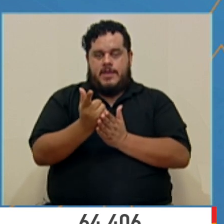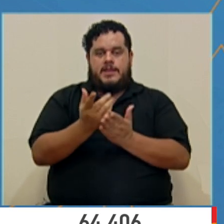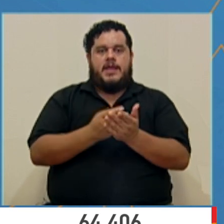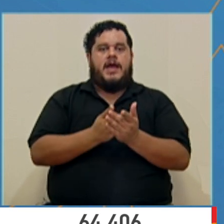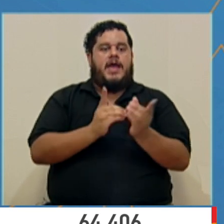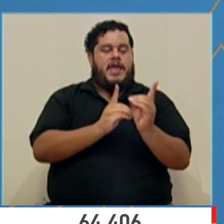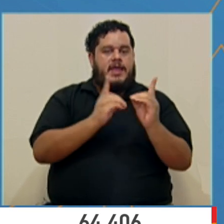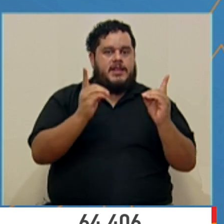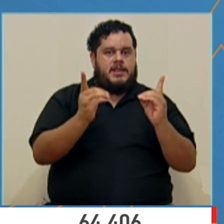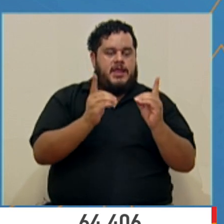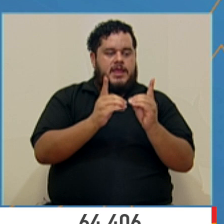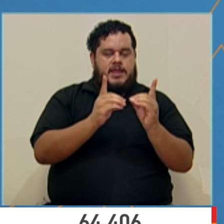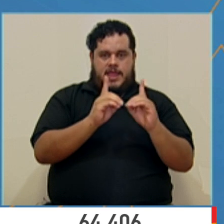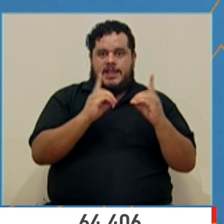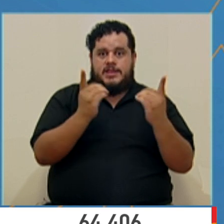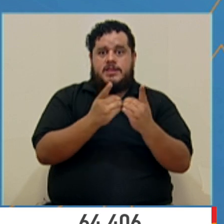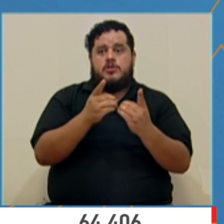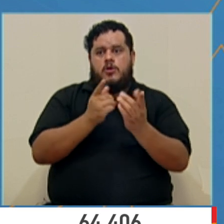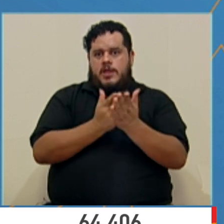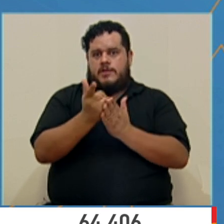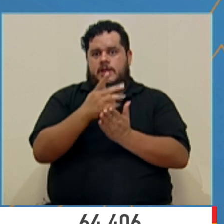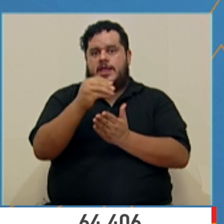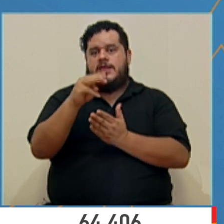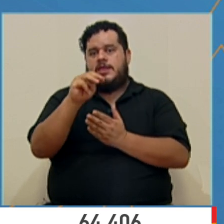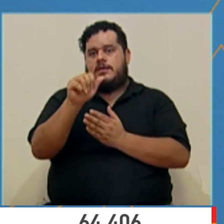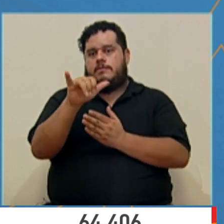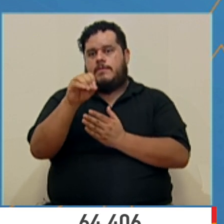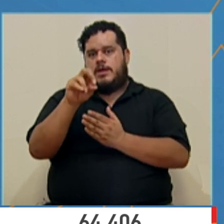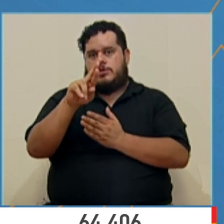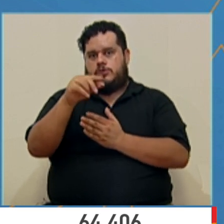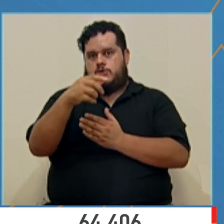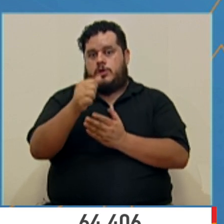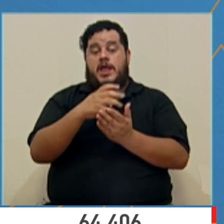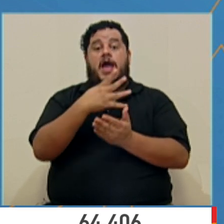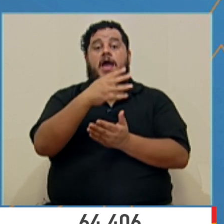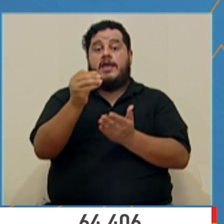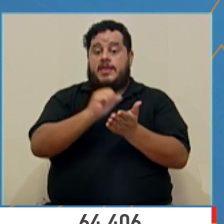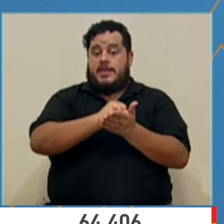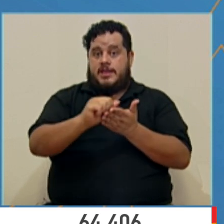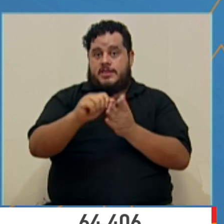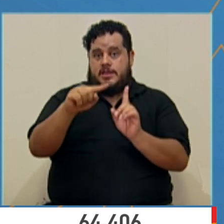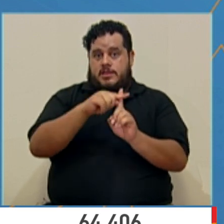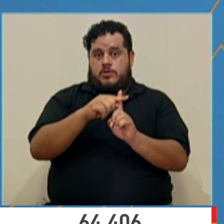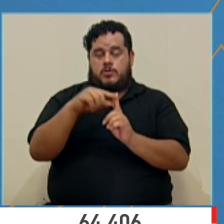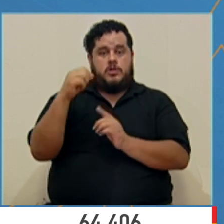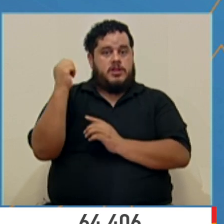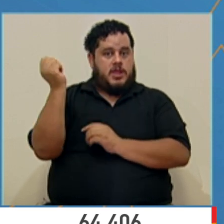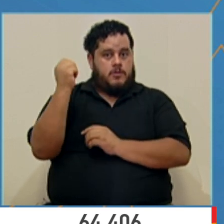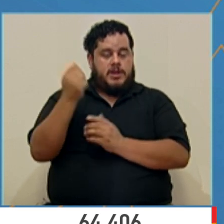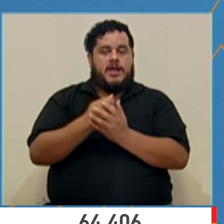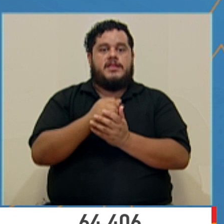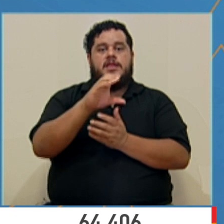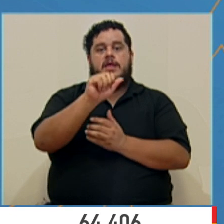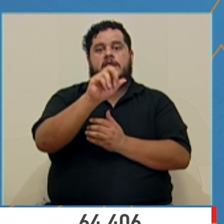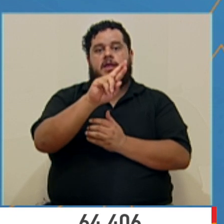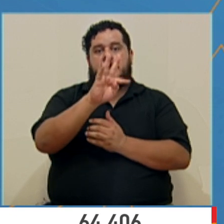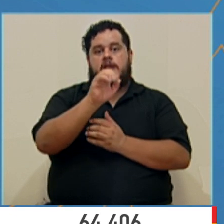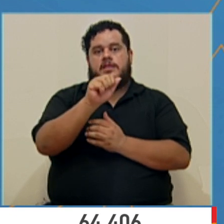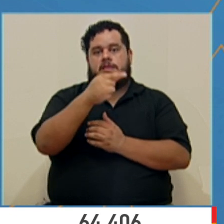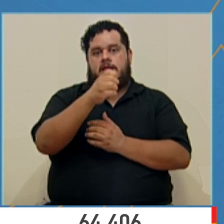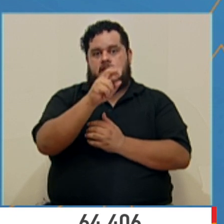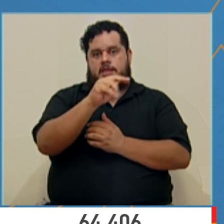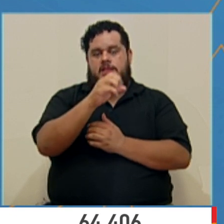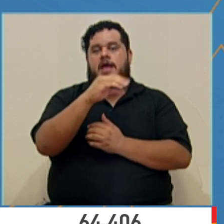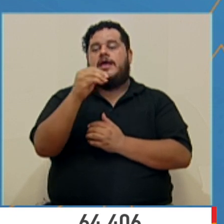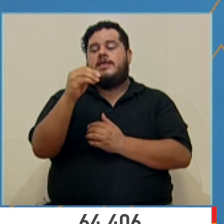distrito de Liberia y Mayorga. Y en Santa Cruz de Guanacaste, el distrito de Cartagena y